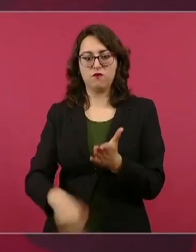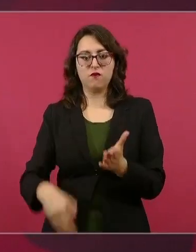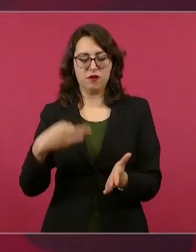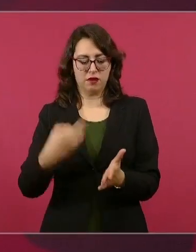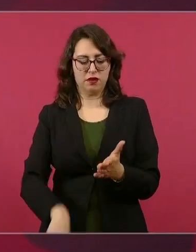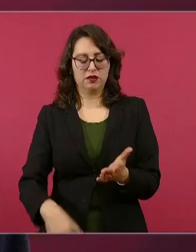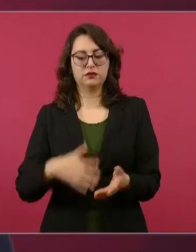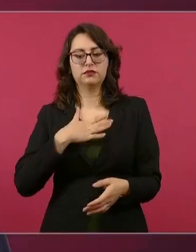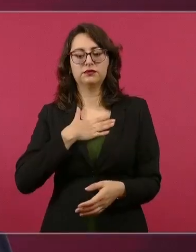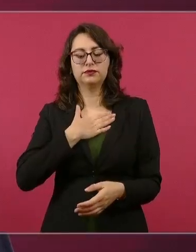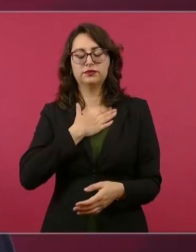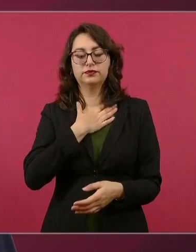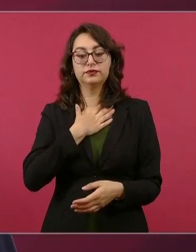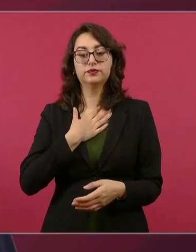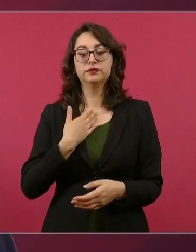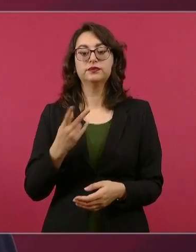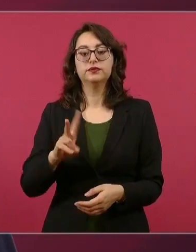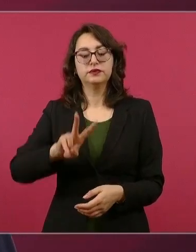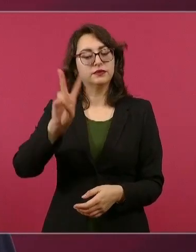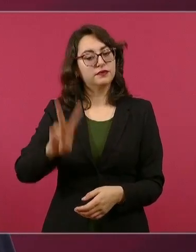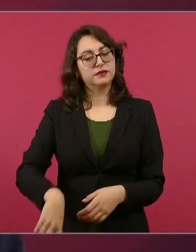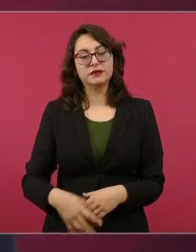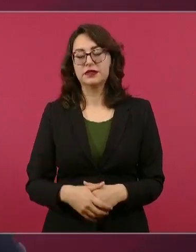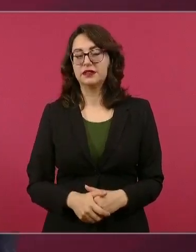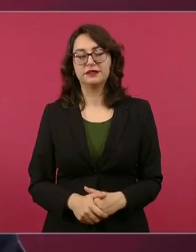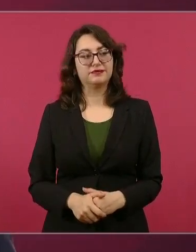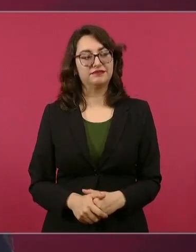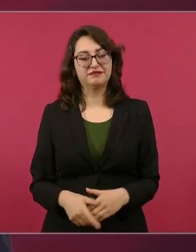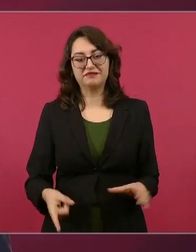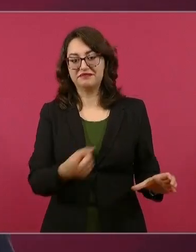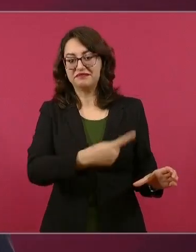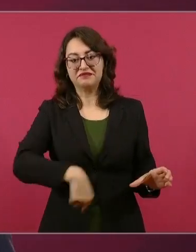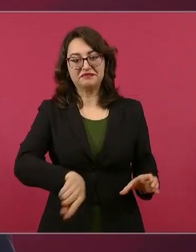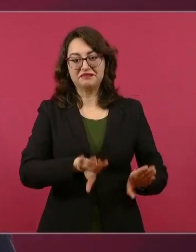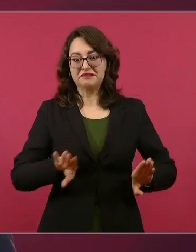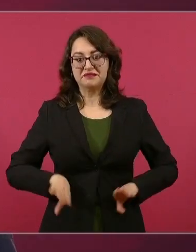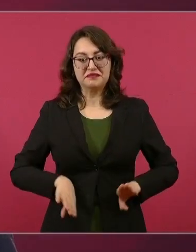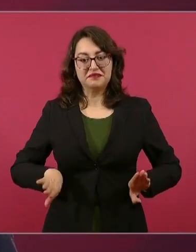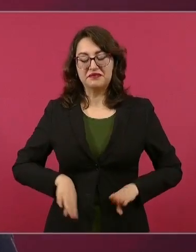Es lamentable esa actitud.